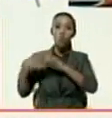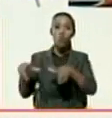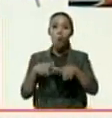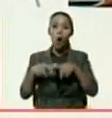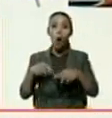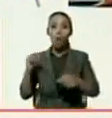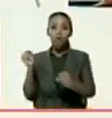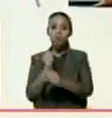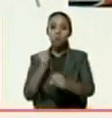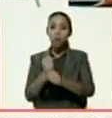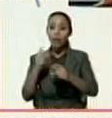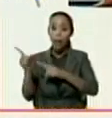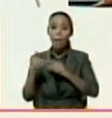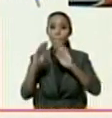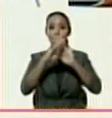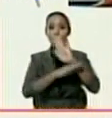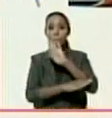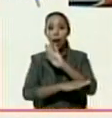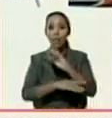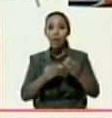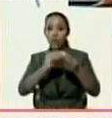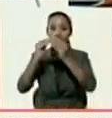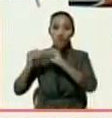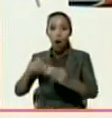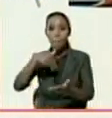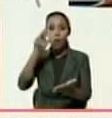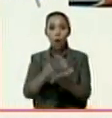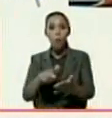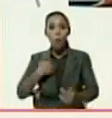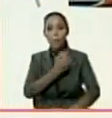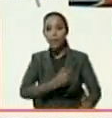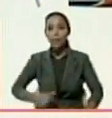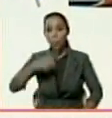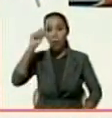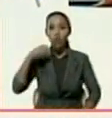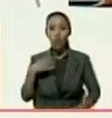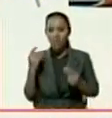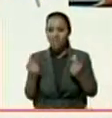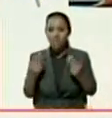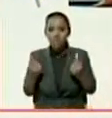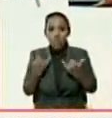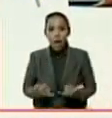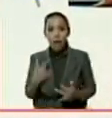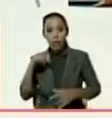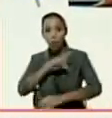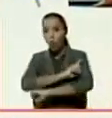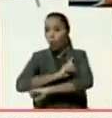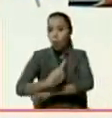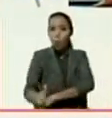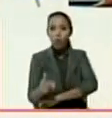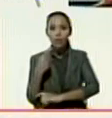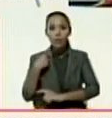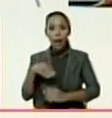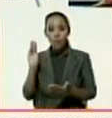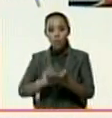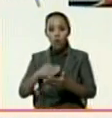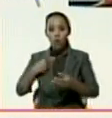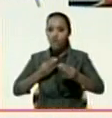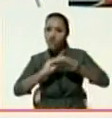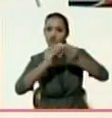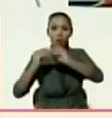tenemos un plan de recuperación de inventarios aprobado por el presidente Nicolás de forma inmediata y una orden expresa de ensamblar